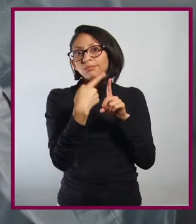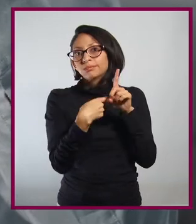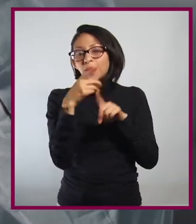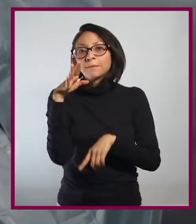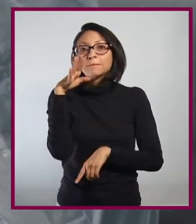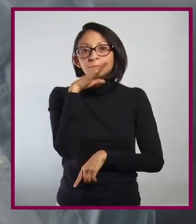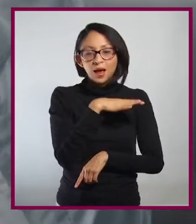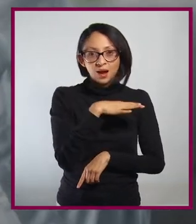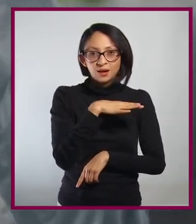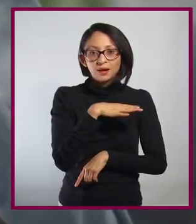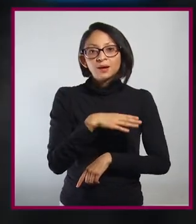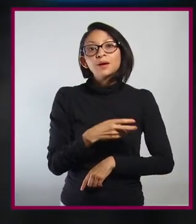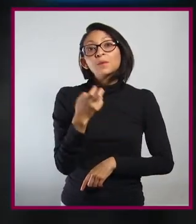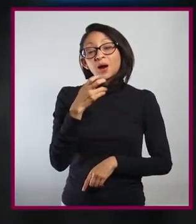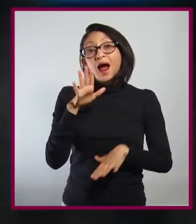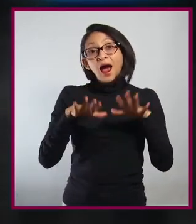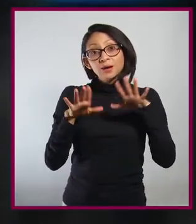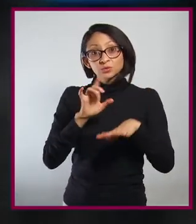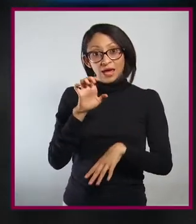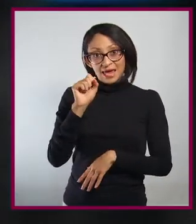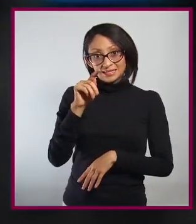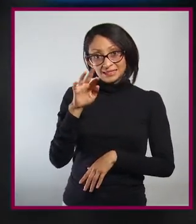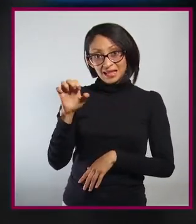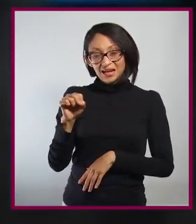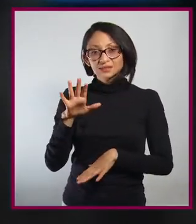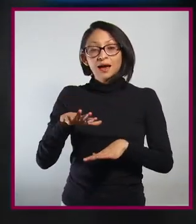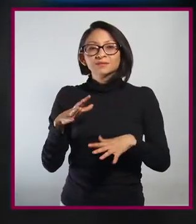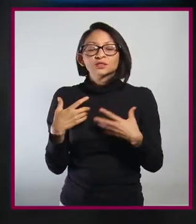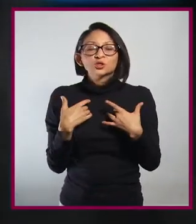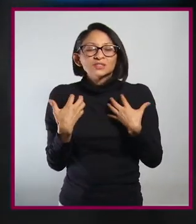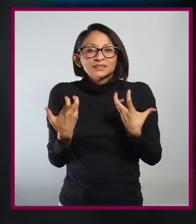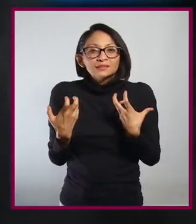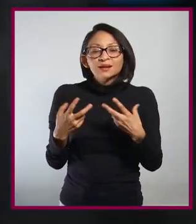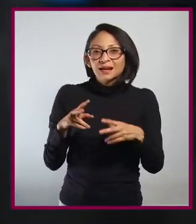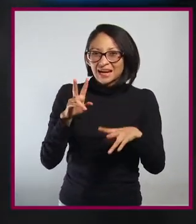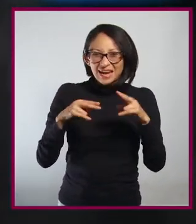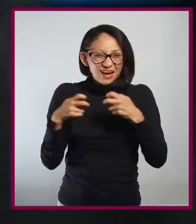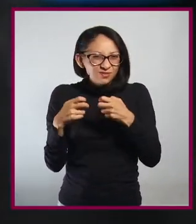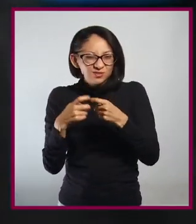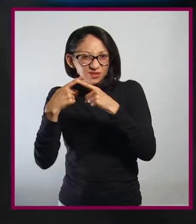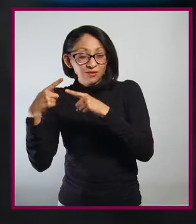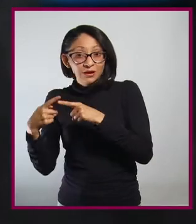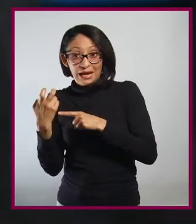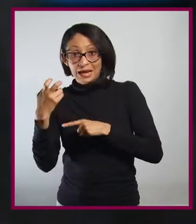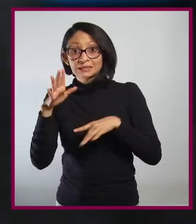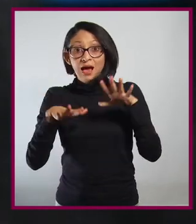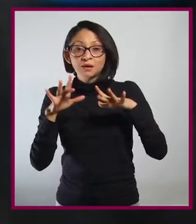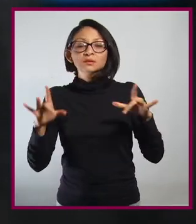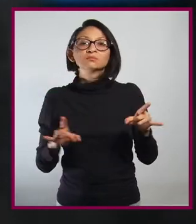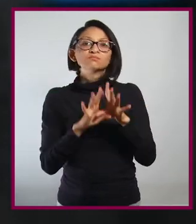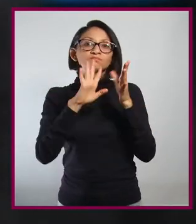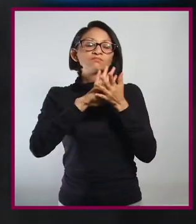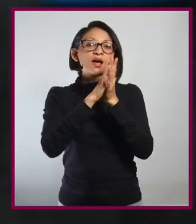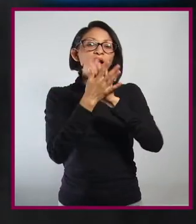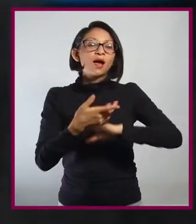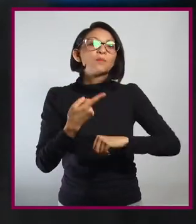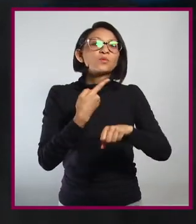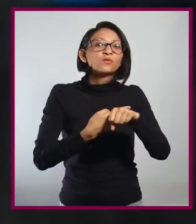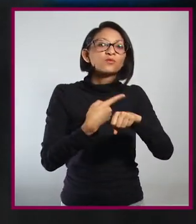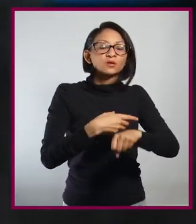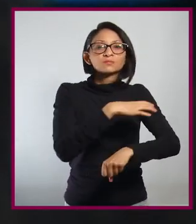arterial de manera significativa. Muchas veces el estrés y la ansiedad son los causantes de que una persona desarrolle